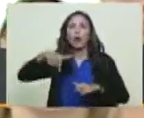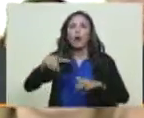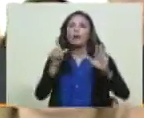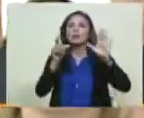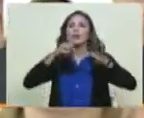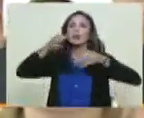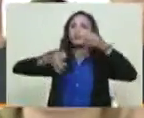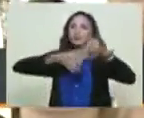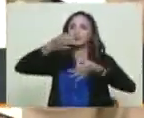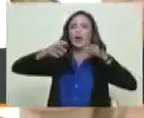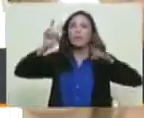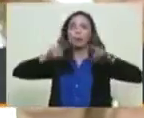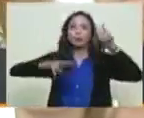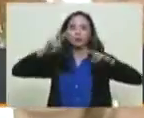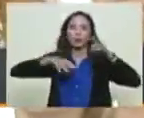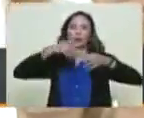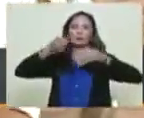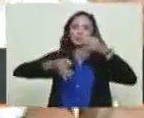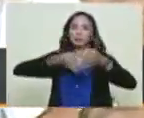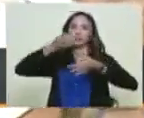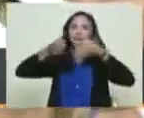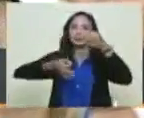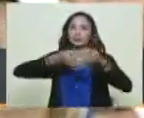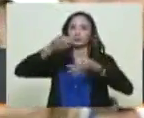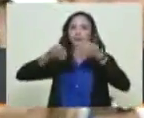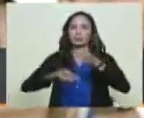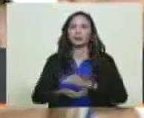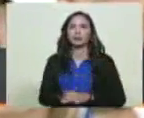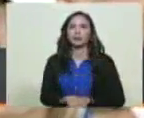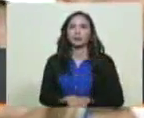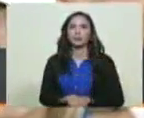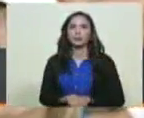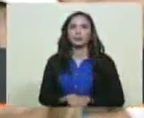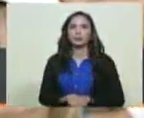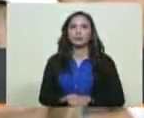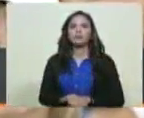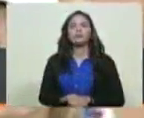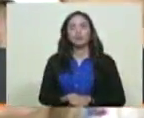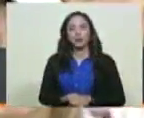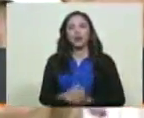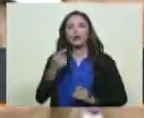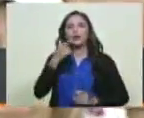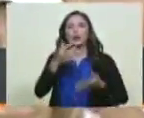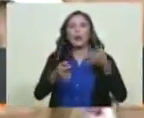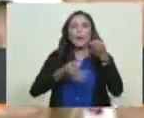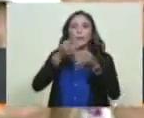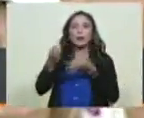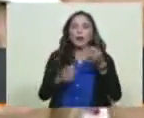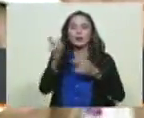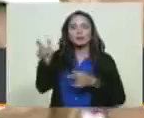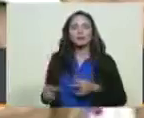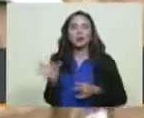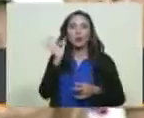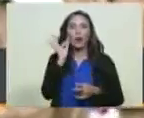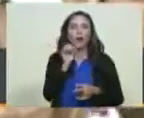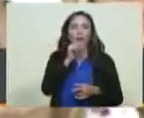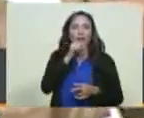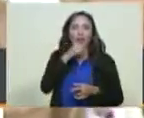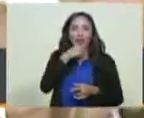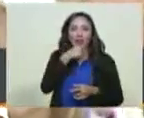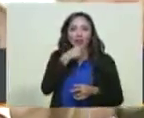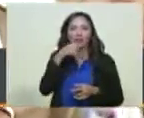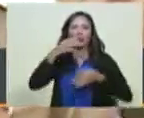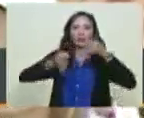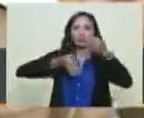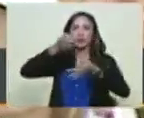embargo yo quiero recalcar la de nuestra león a la ponencia de nuestra amarilla león y emprendió el